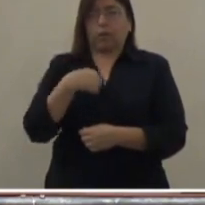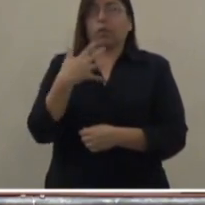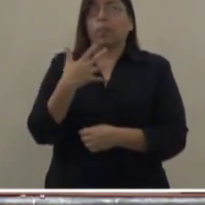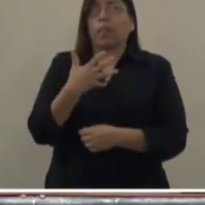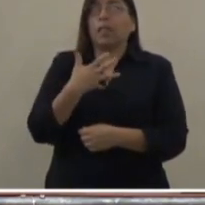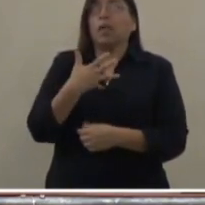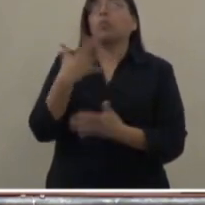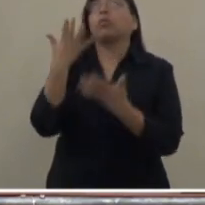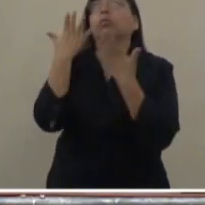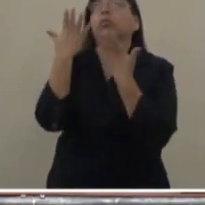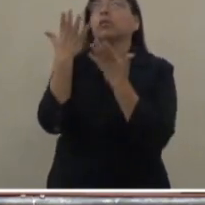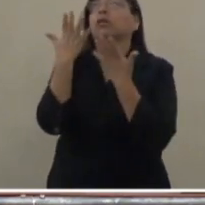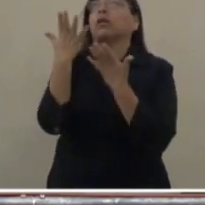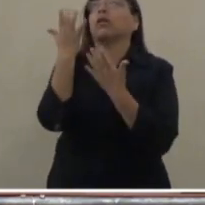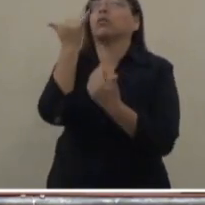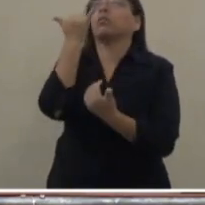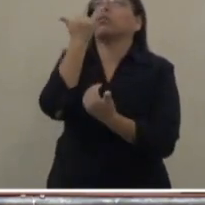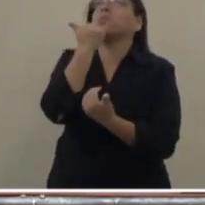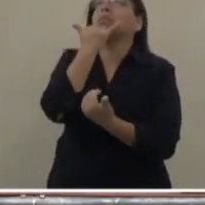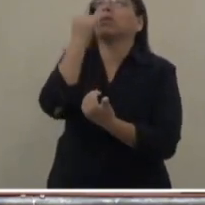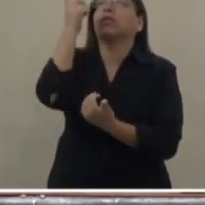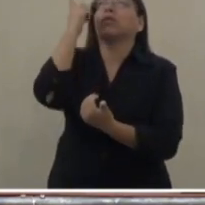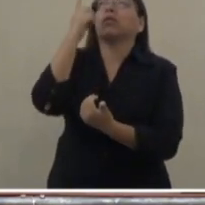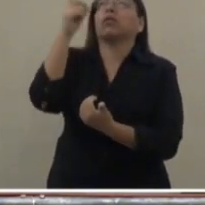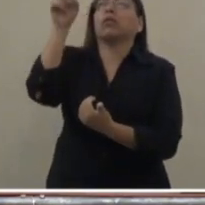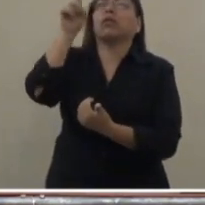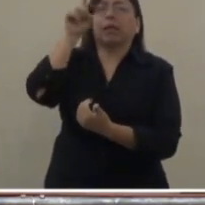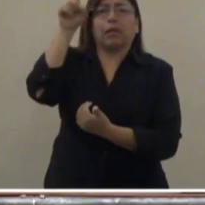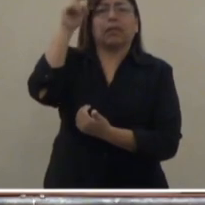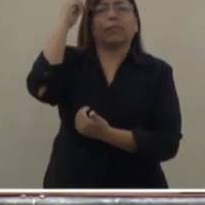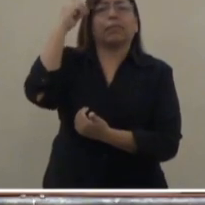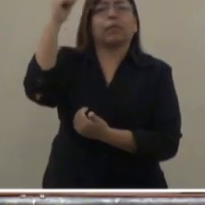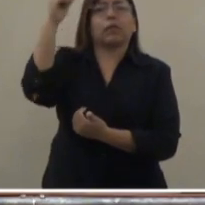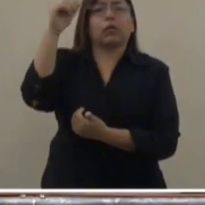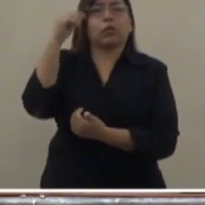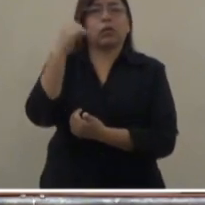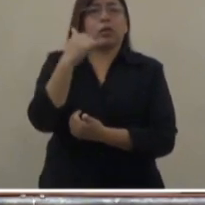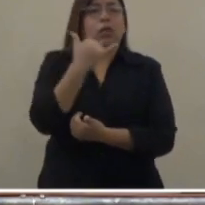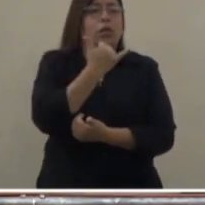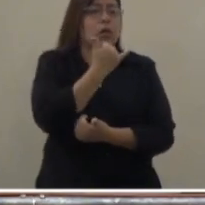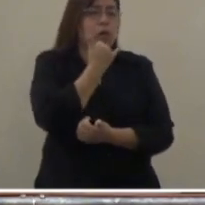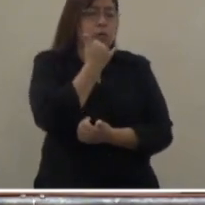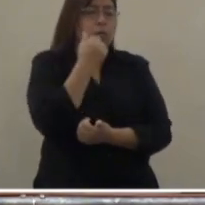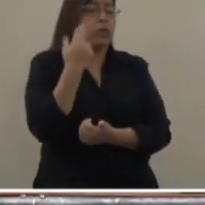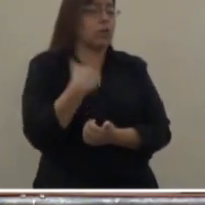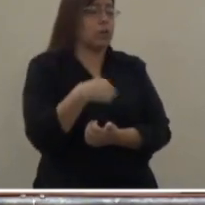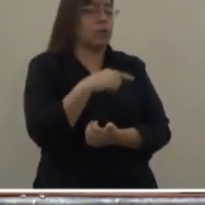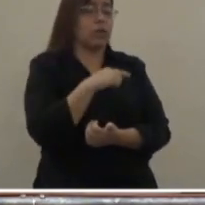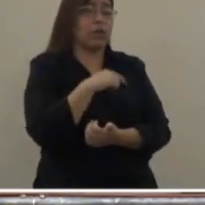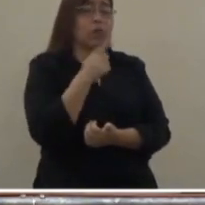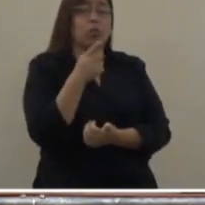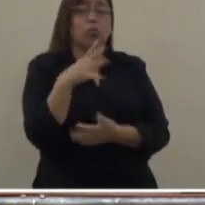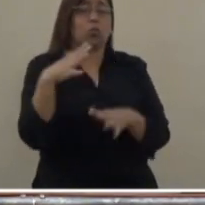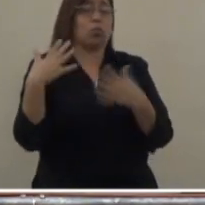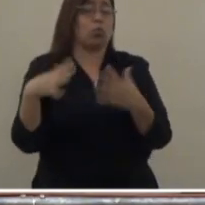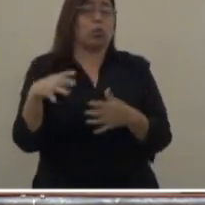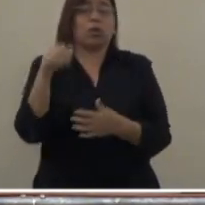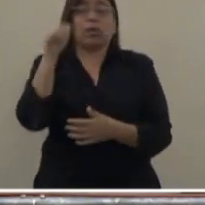pedir perdón a Dios, y Él nos perdona. Su amor es